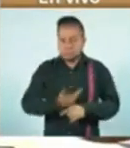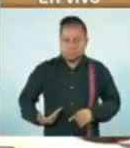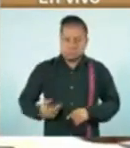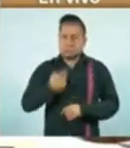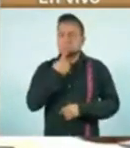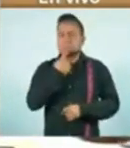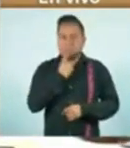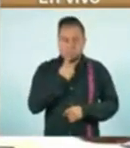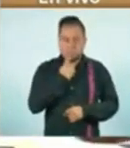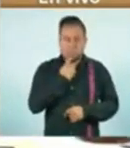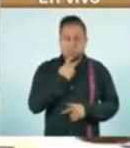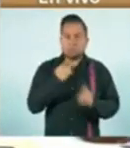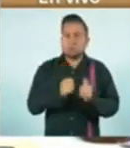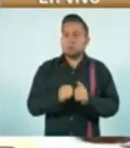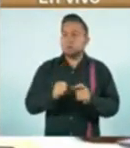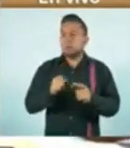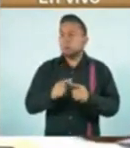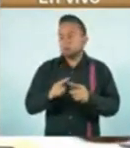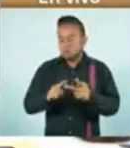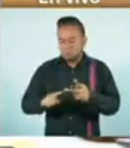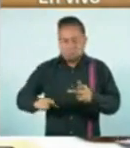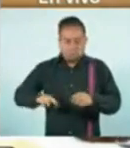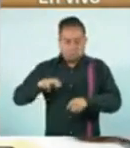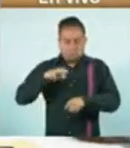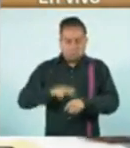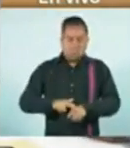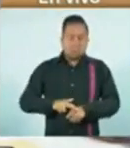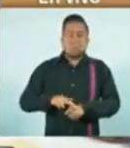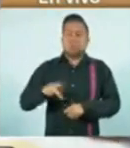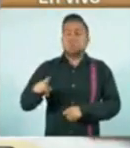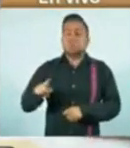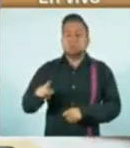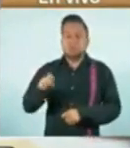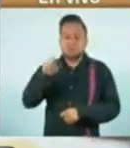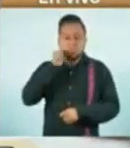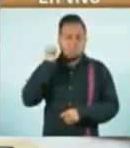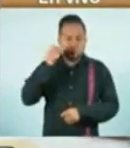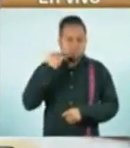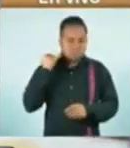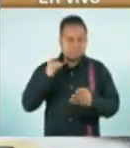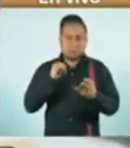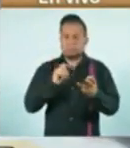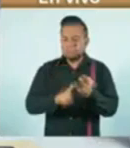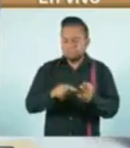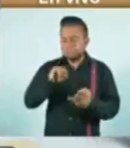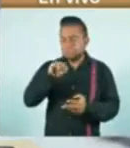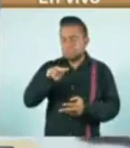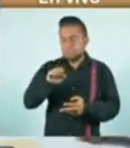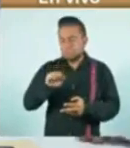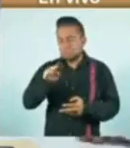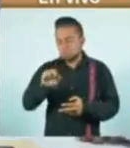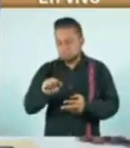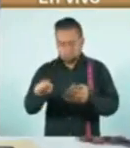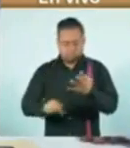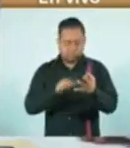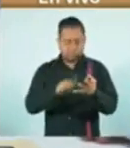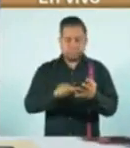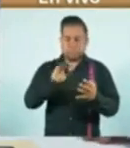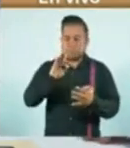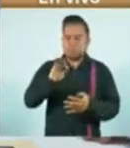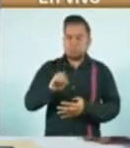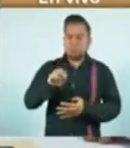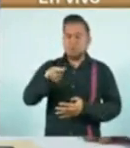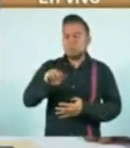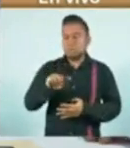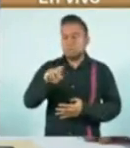Obrador, el gobernador Salomón, el INSUS, Fonatur, la SEDATU,